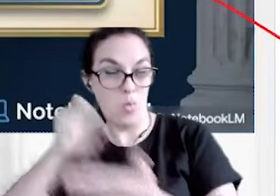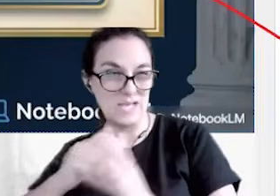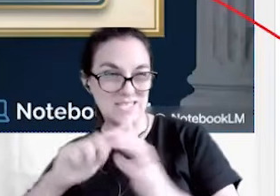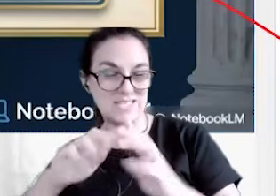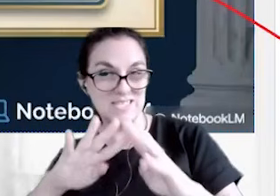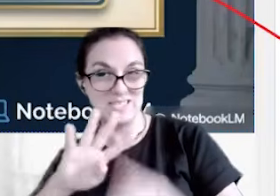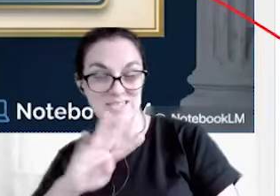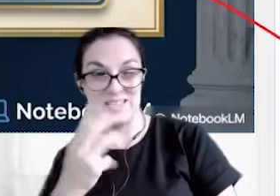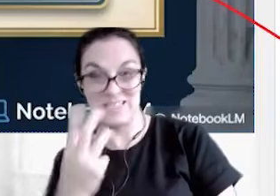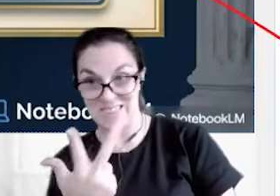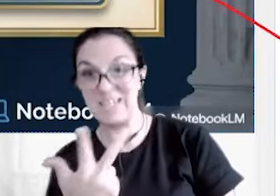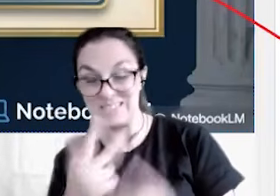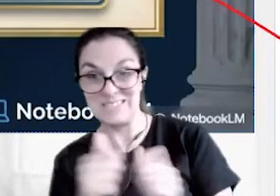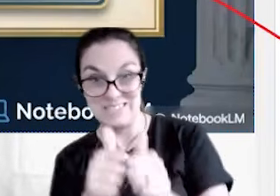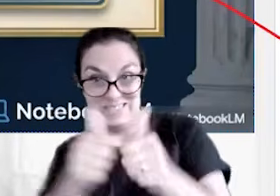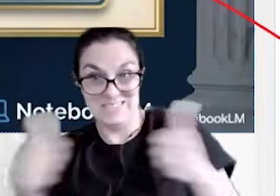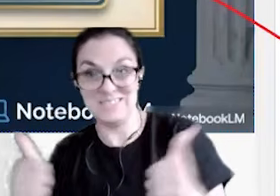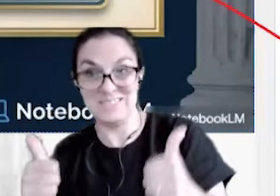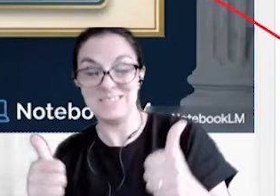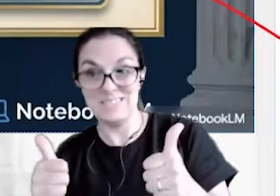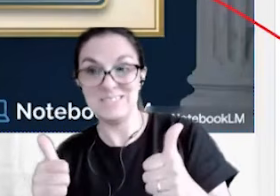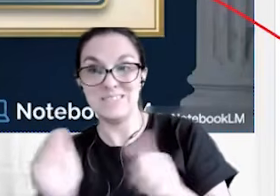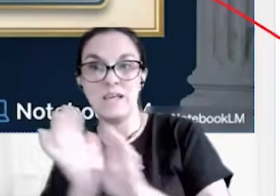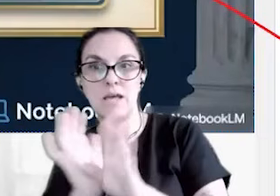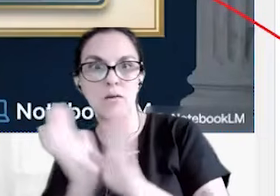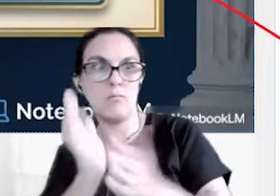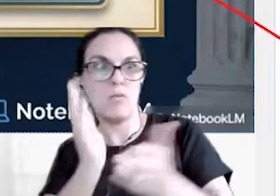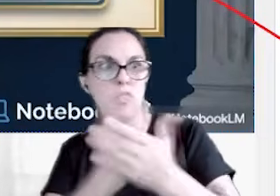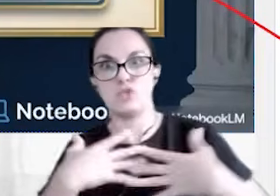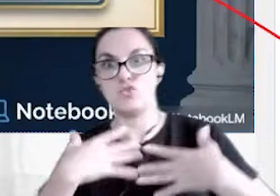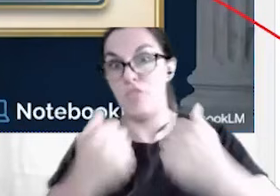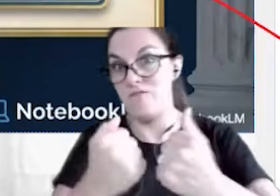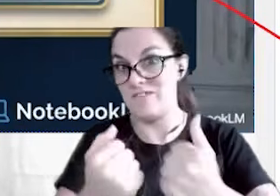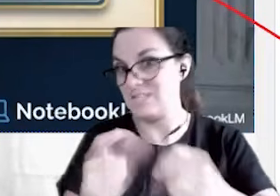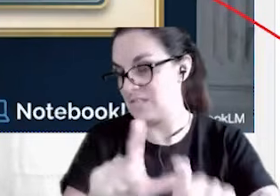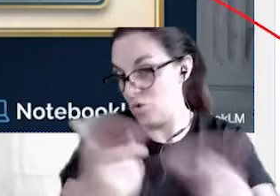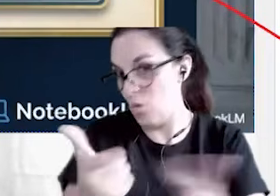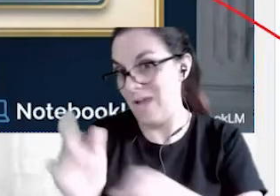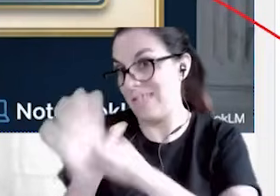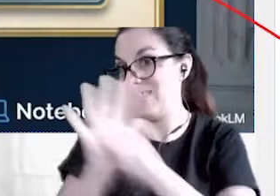fallo plenario, de alguna manera estaba cercenando el derecho de defensa del contribuyente.